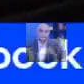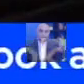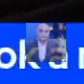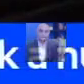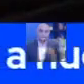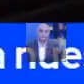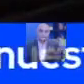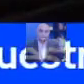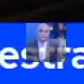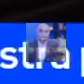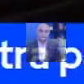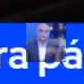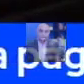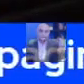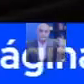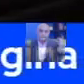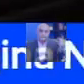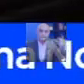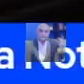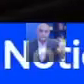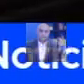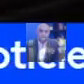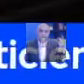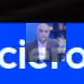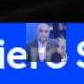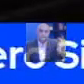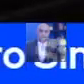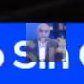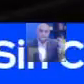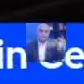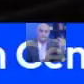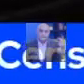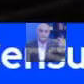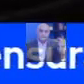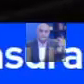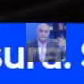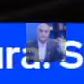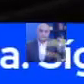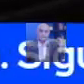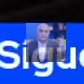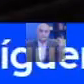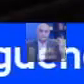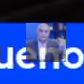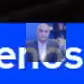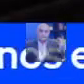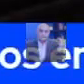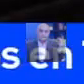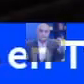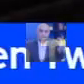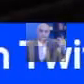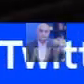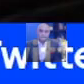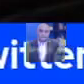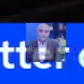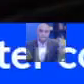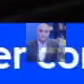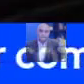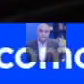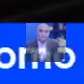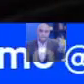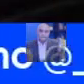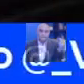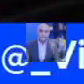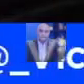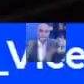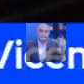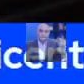habían ostentado el poder. Yo me acuerdo que se creó un ambiente irrespirable, venenoso, donde se cruzaron muchas líneas